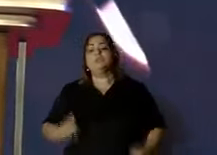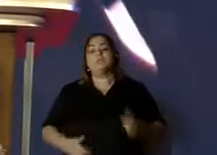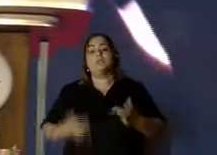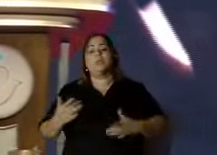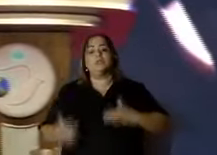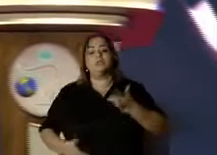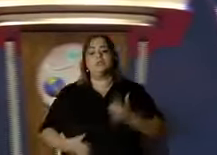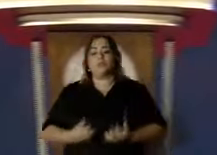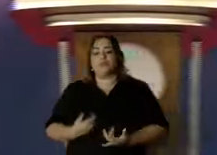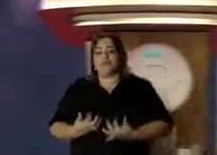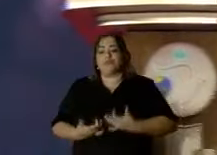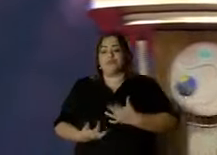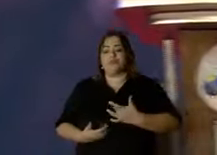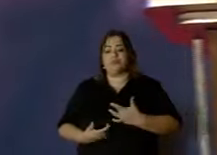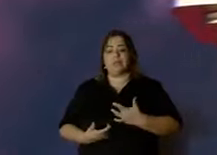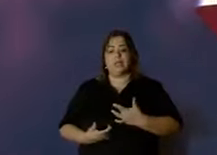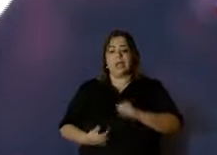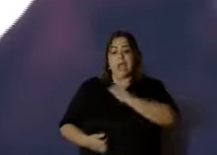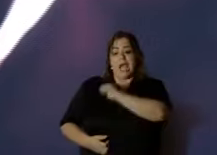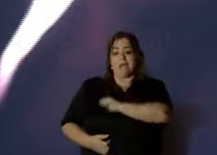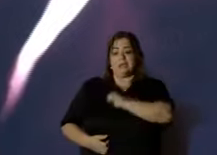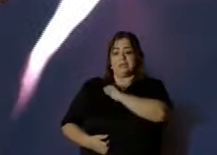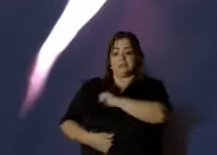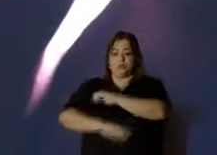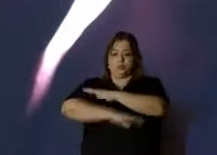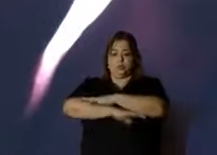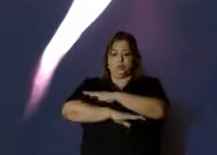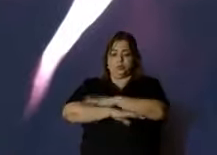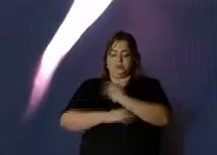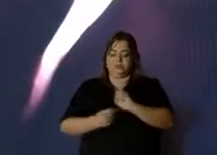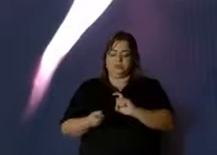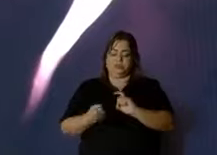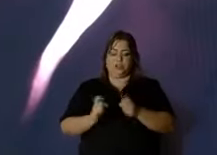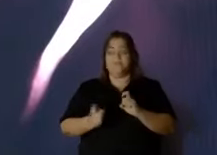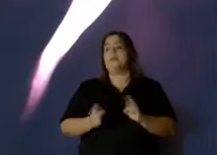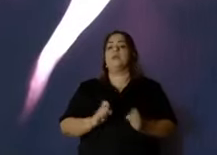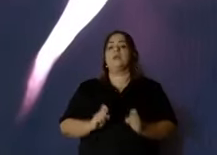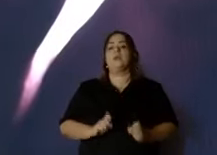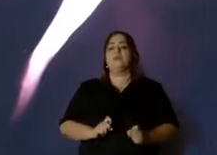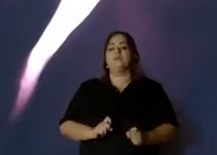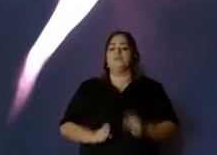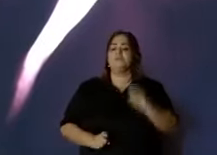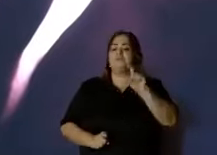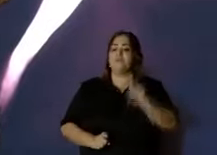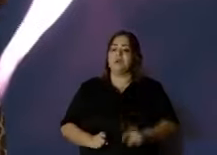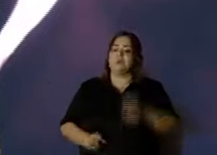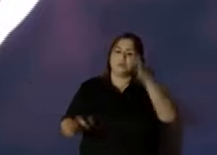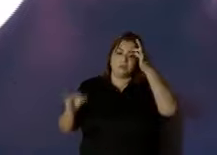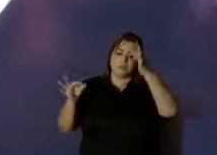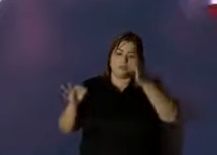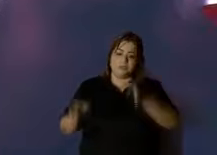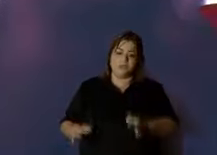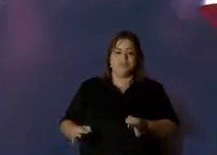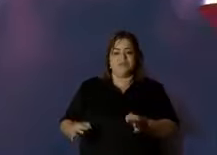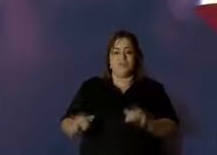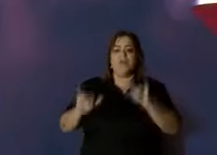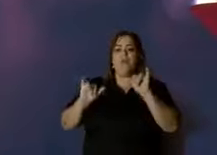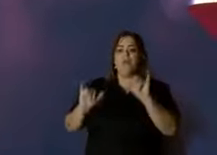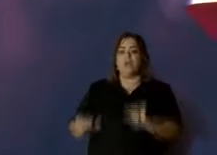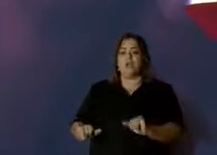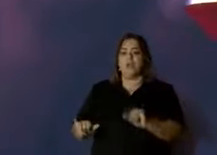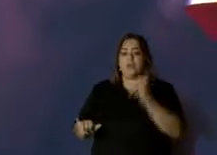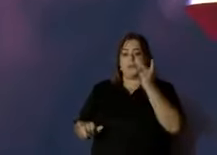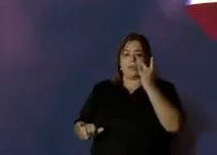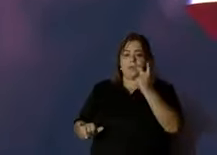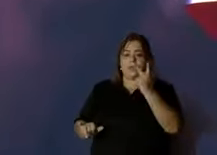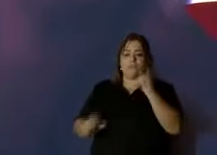creo que muchas actitudes tienen que cambiar hoy. Yo creo que muchos de nosotros tienen que tomar decisiones. ¿Usted se va a quedar así? No, no, vamos